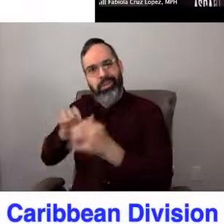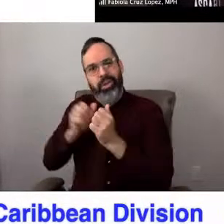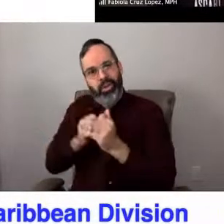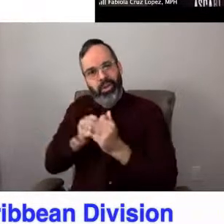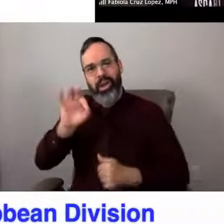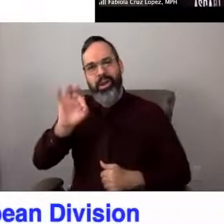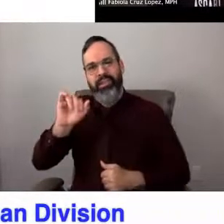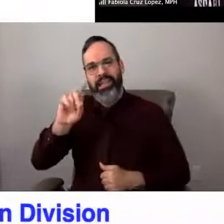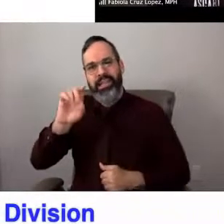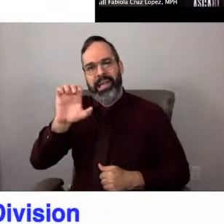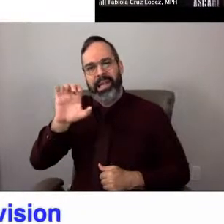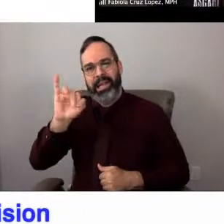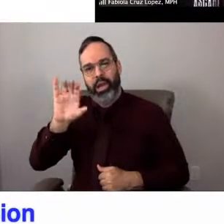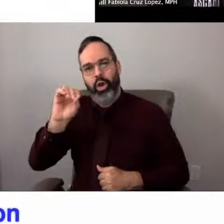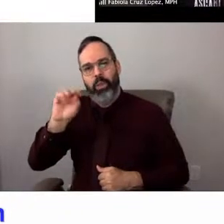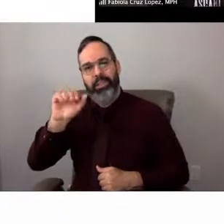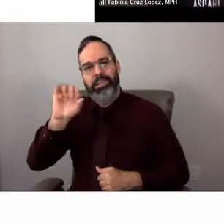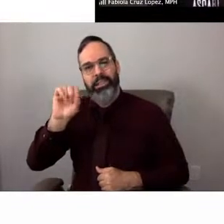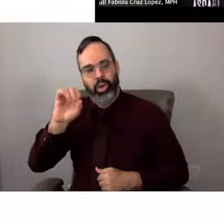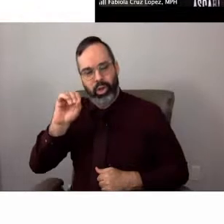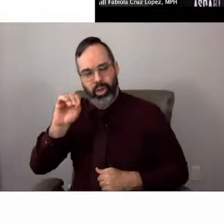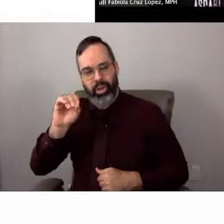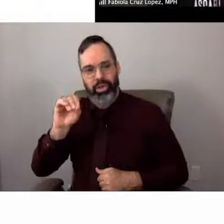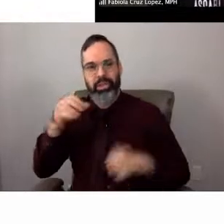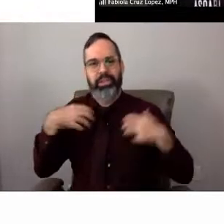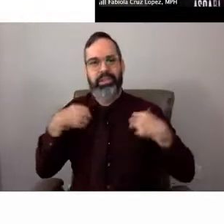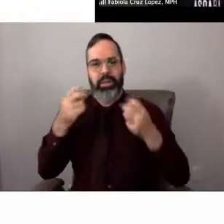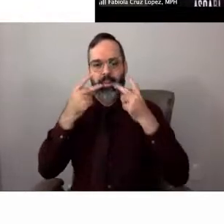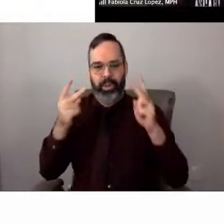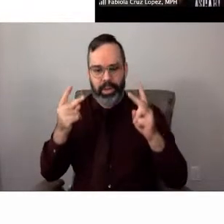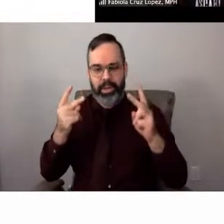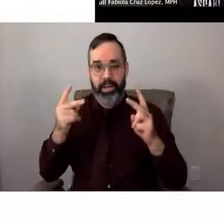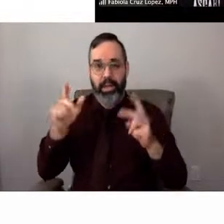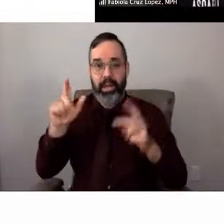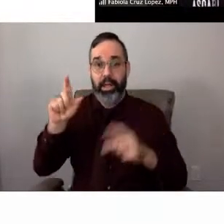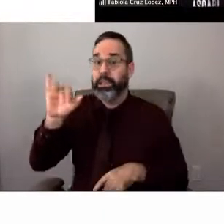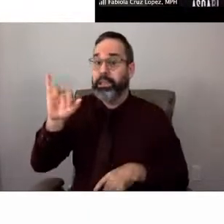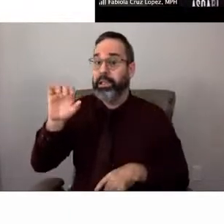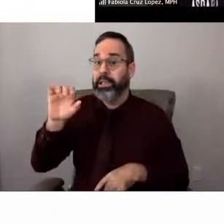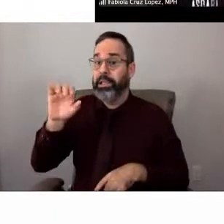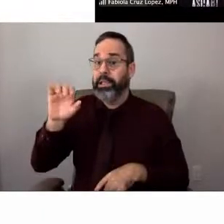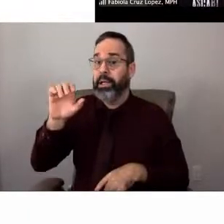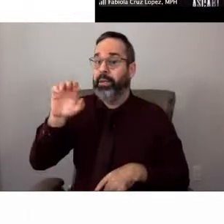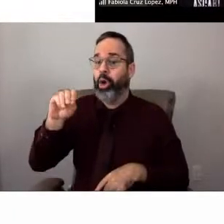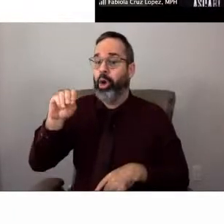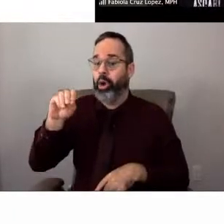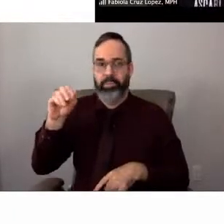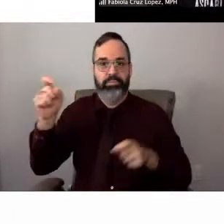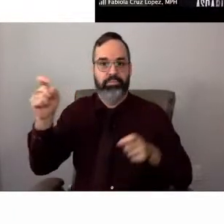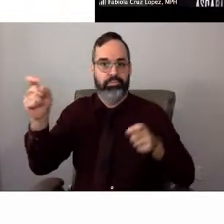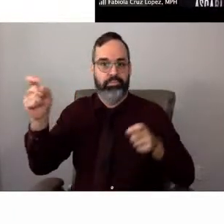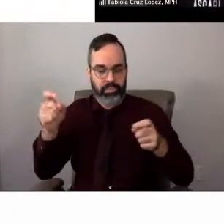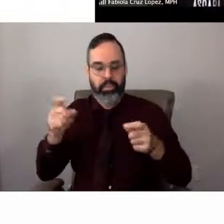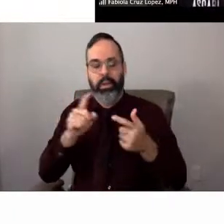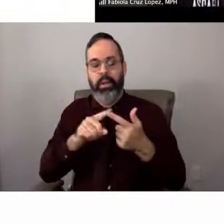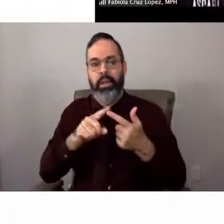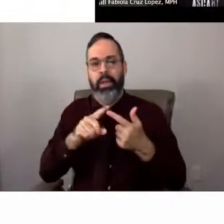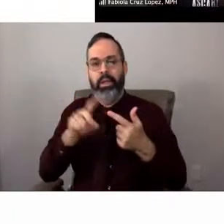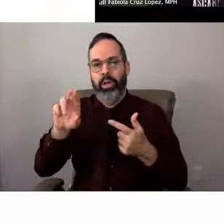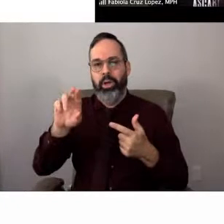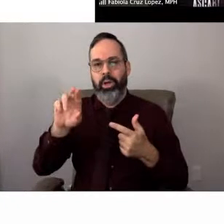Salud Pública, dirigido por la señora Lucy Crespo y también el doctor José Rodríguez